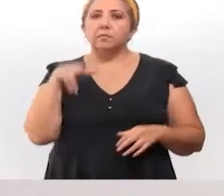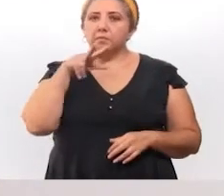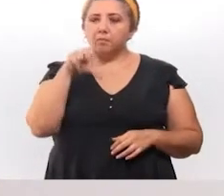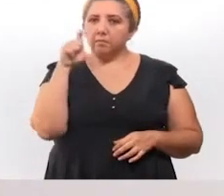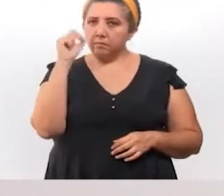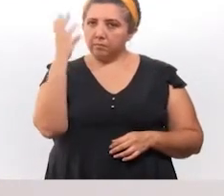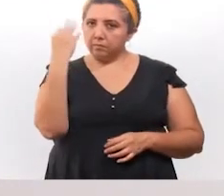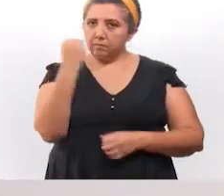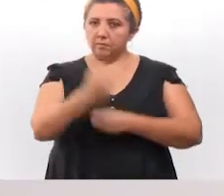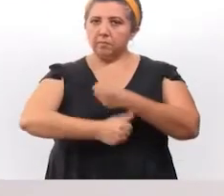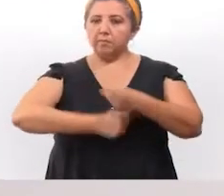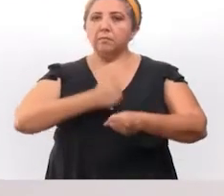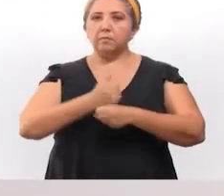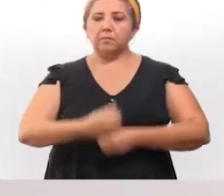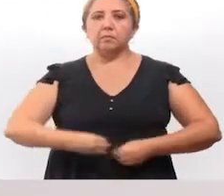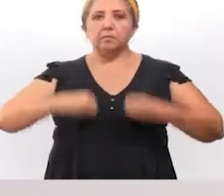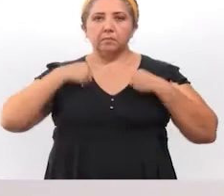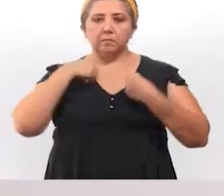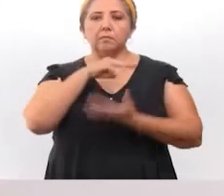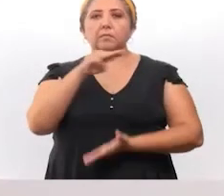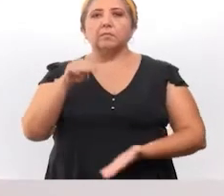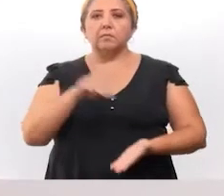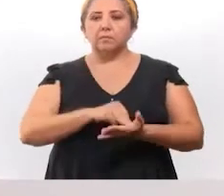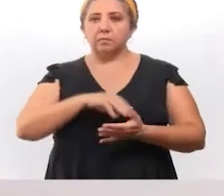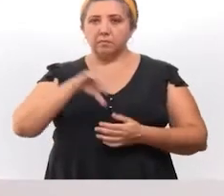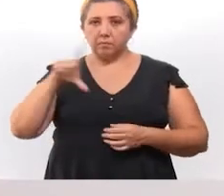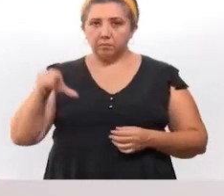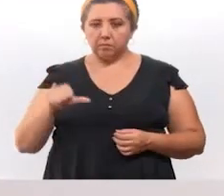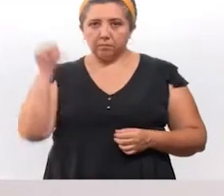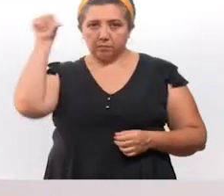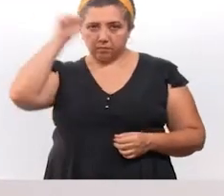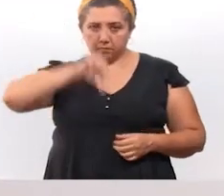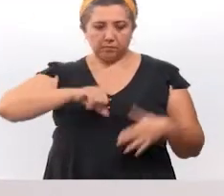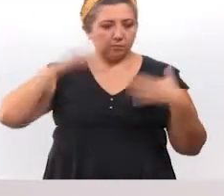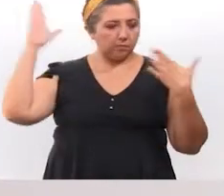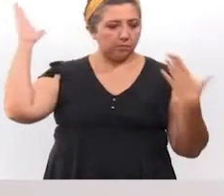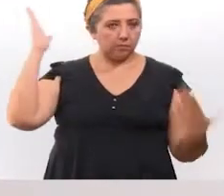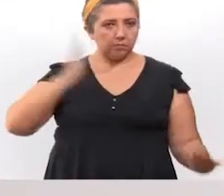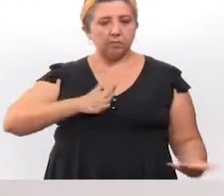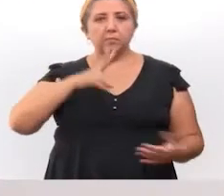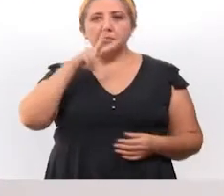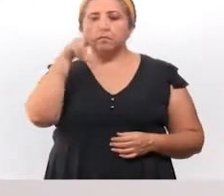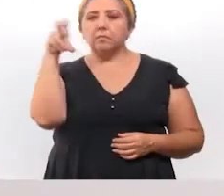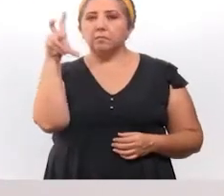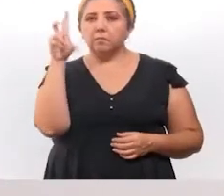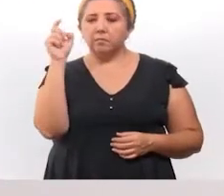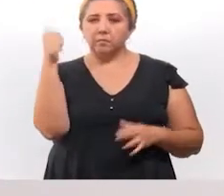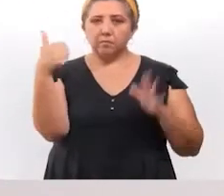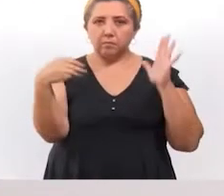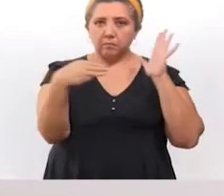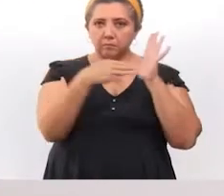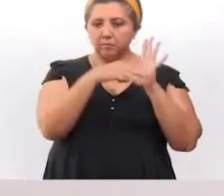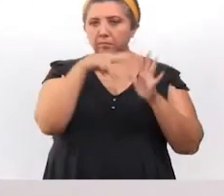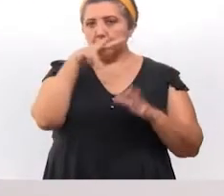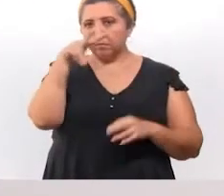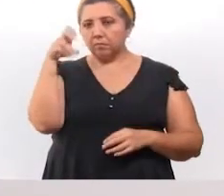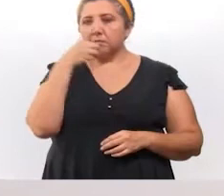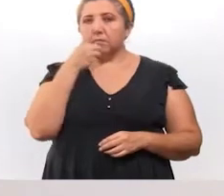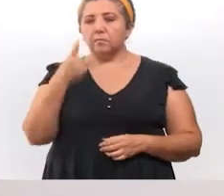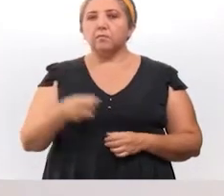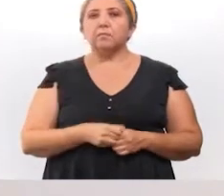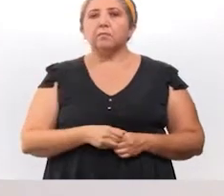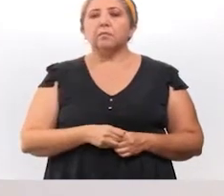y 29 años que viven en Mérida, luego de que hoy arribaran al territorio 236.200 dosis de